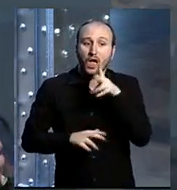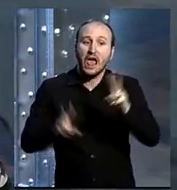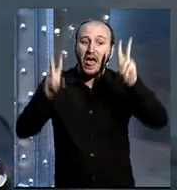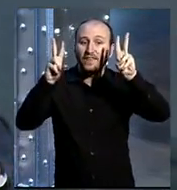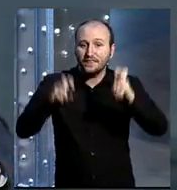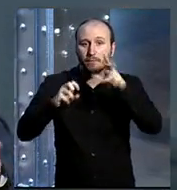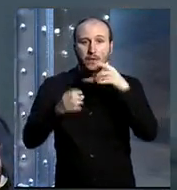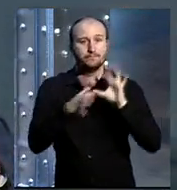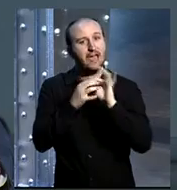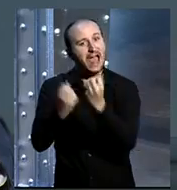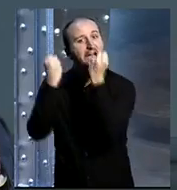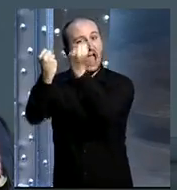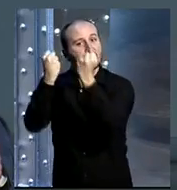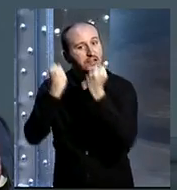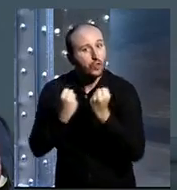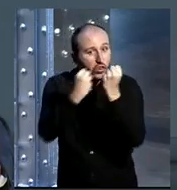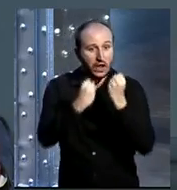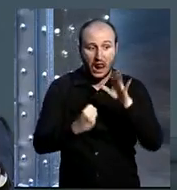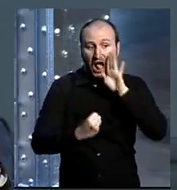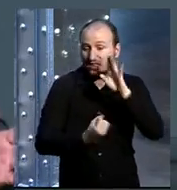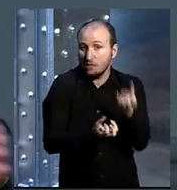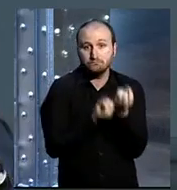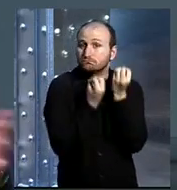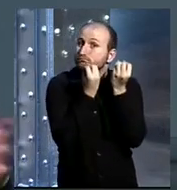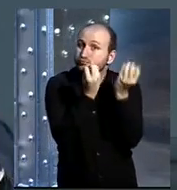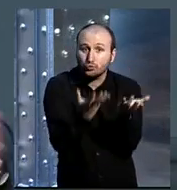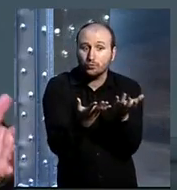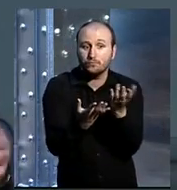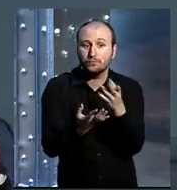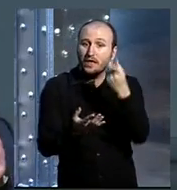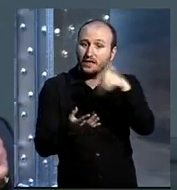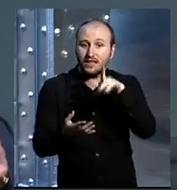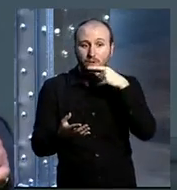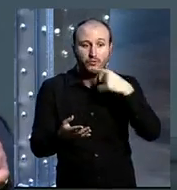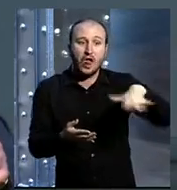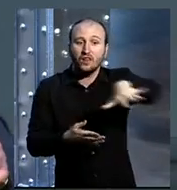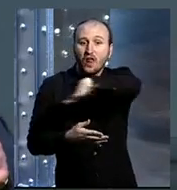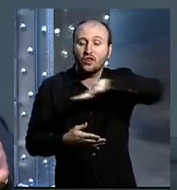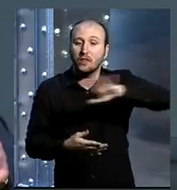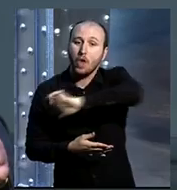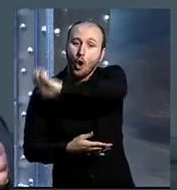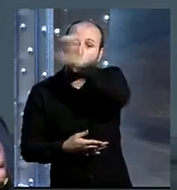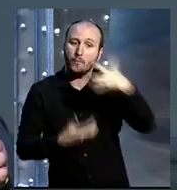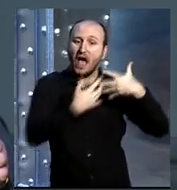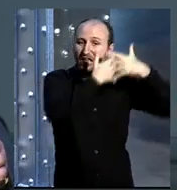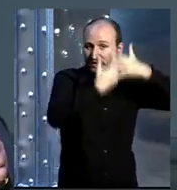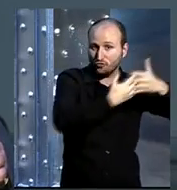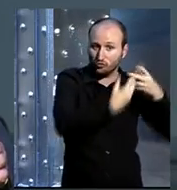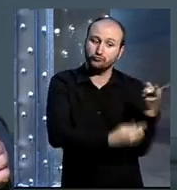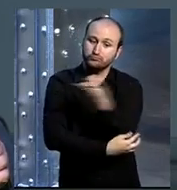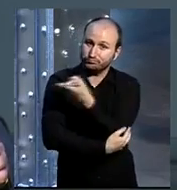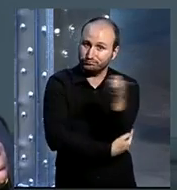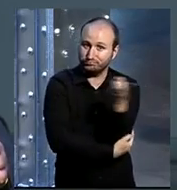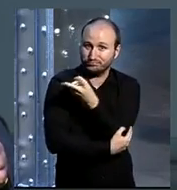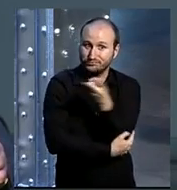académico, institucional, sector privado, como les comentaba, y además de las dos orillas del Atlántico, Europa y Estados Unidos. Como les comentaba,